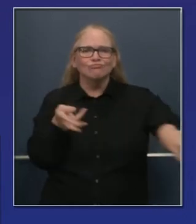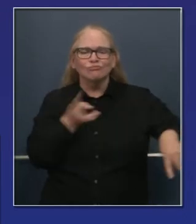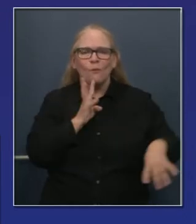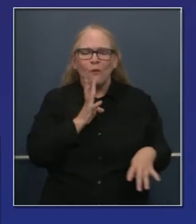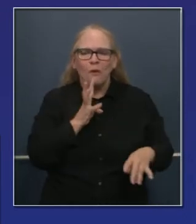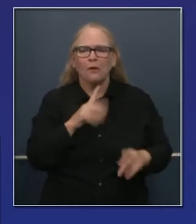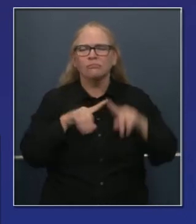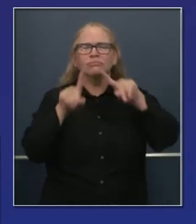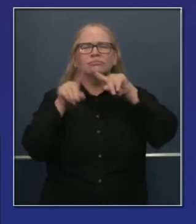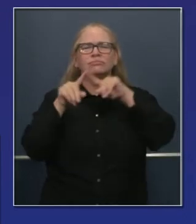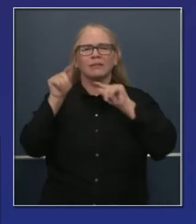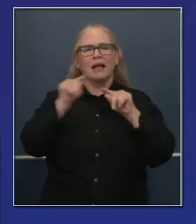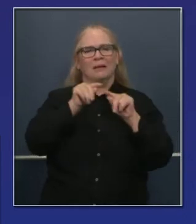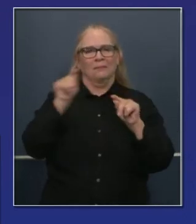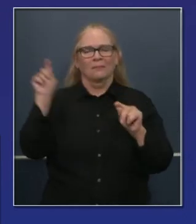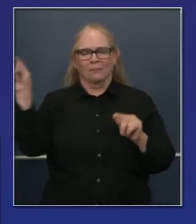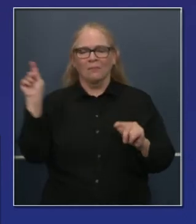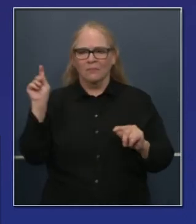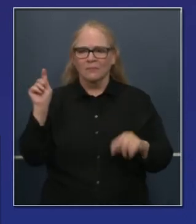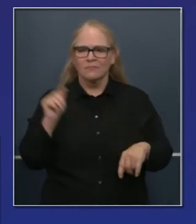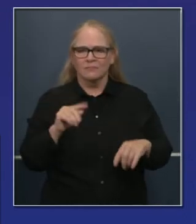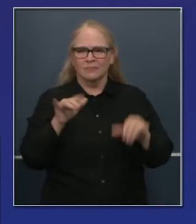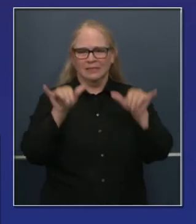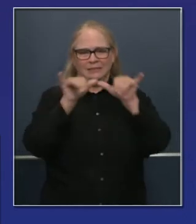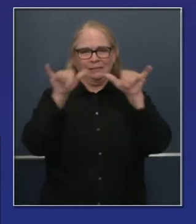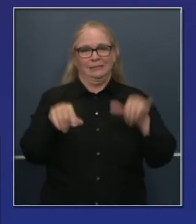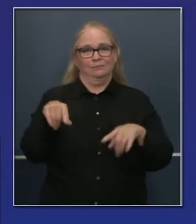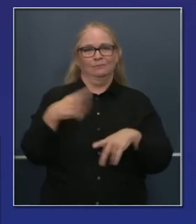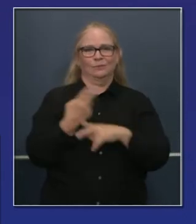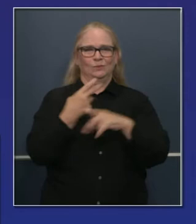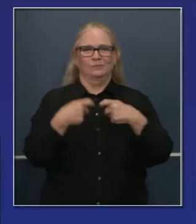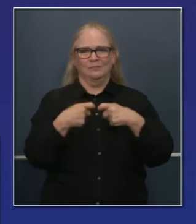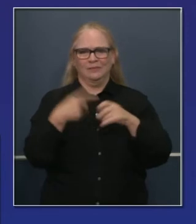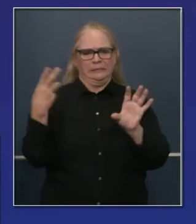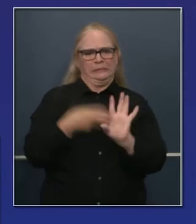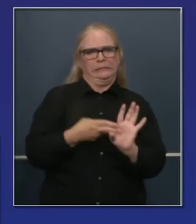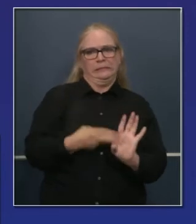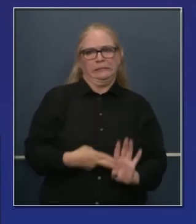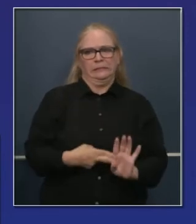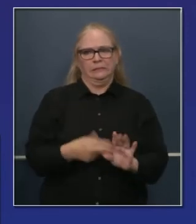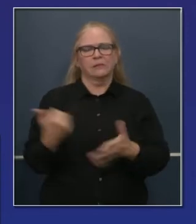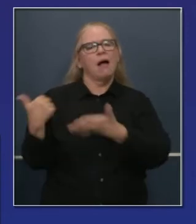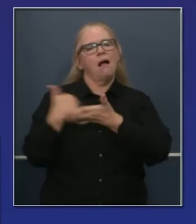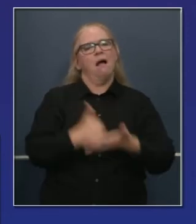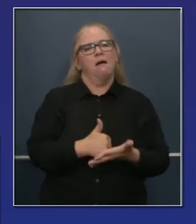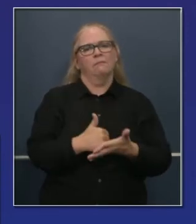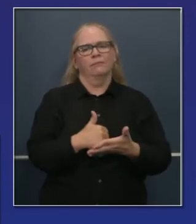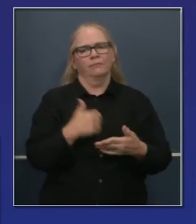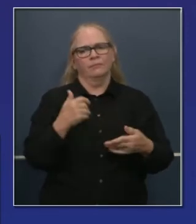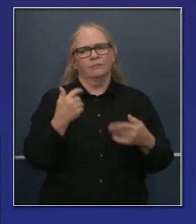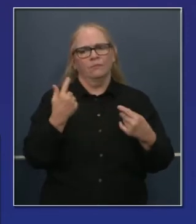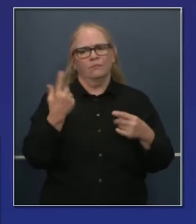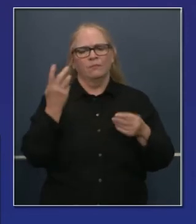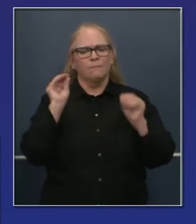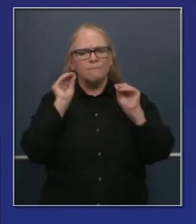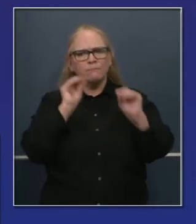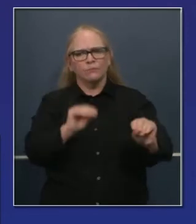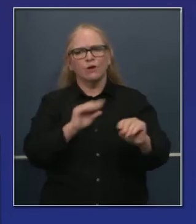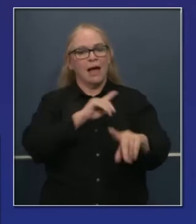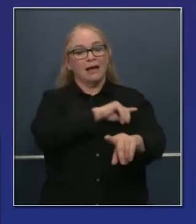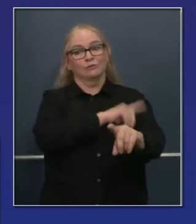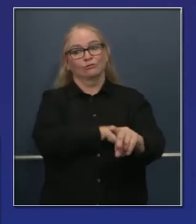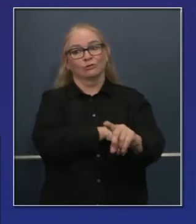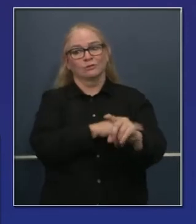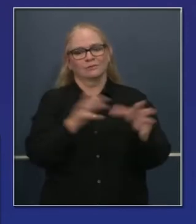pico les llaman según la jerga de nuestros expertos en energía poner estos a funcionar